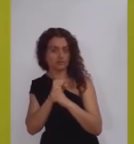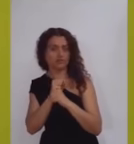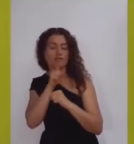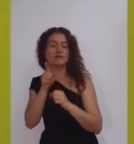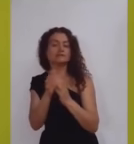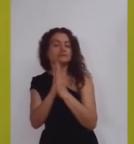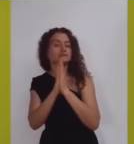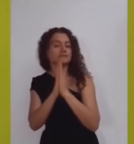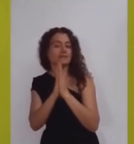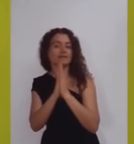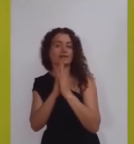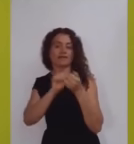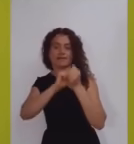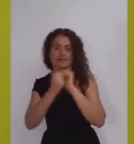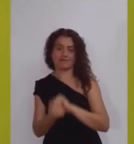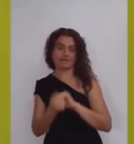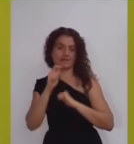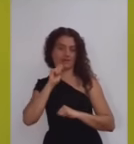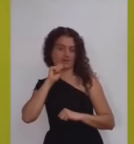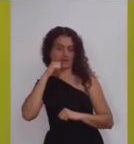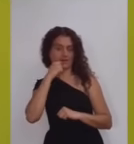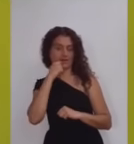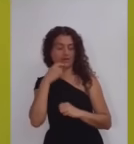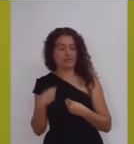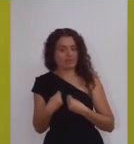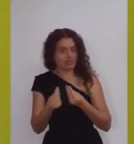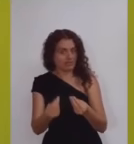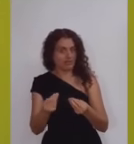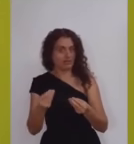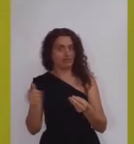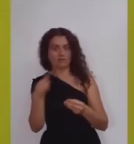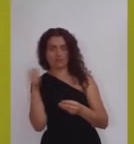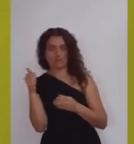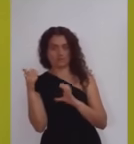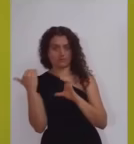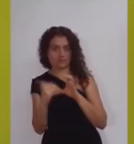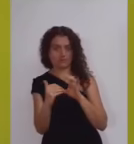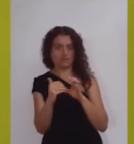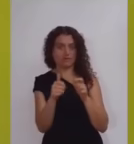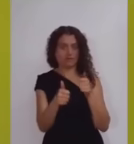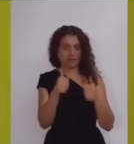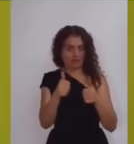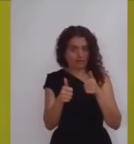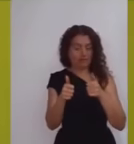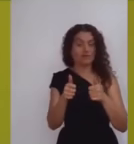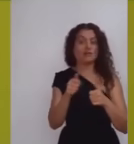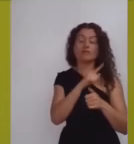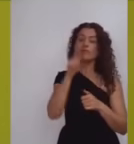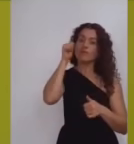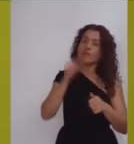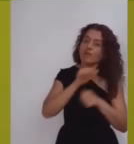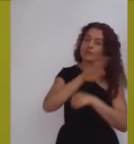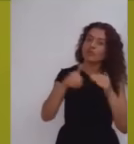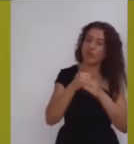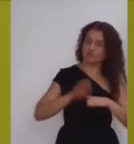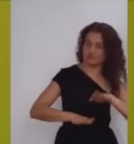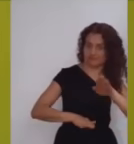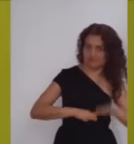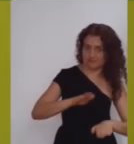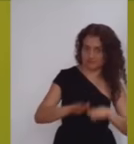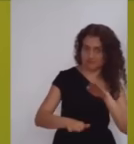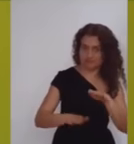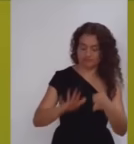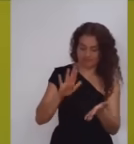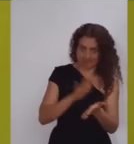se les solicitará cambiar la contraseña y proveer un correo electrónico alternativo. Recuerden que todos estos pasos